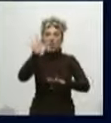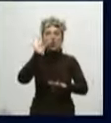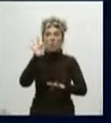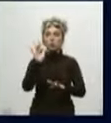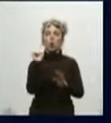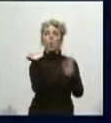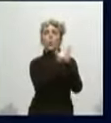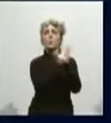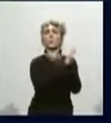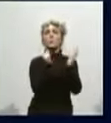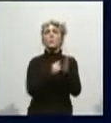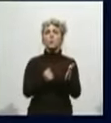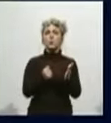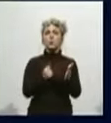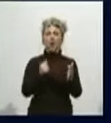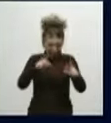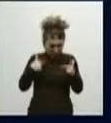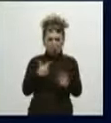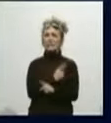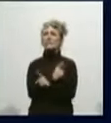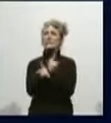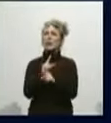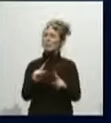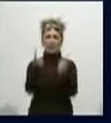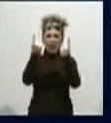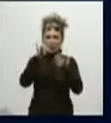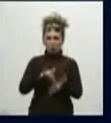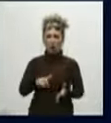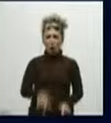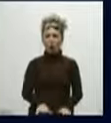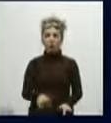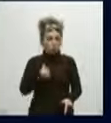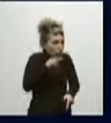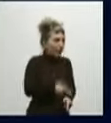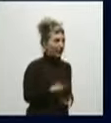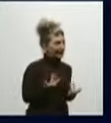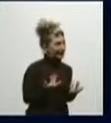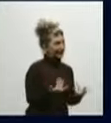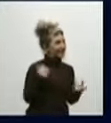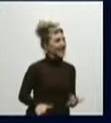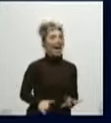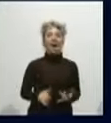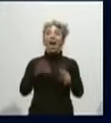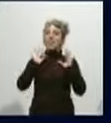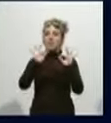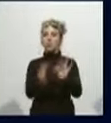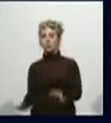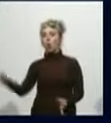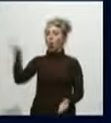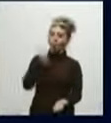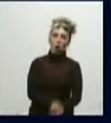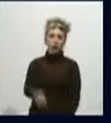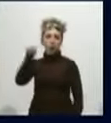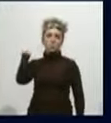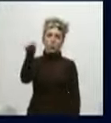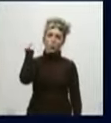toca en la puerta, pum, pum, pum, y ella, déjame que estoy nerviosa, que es mi primera vez. Y dice, venga, yo también, date prisa. A los 10 minutos, otra vez él tocando la